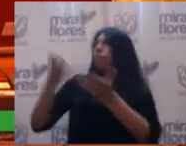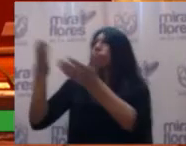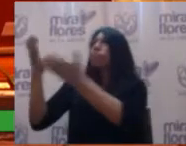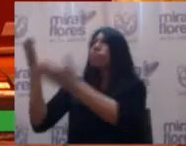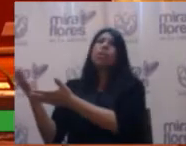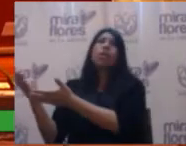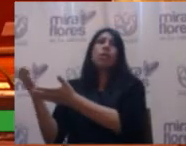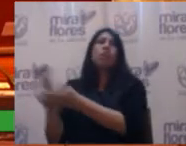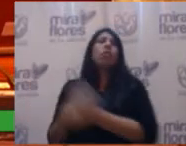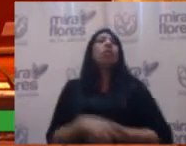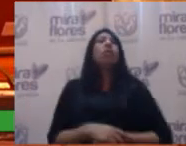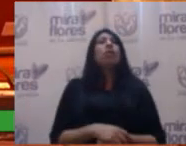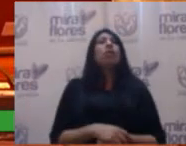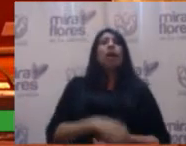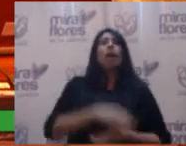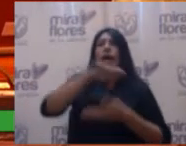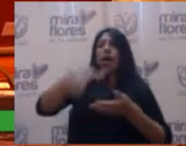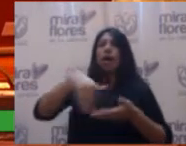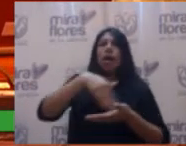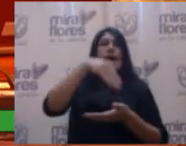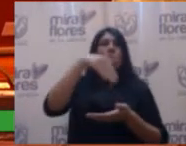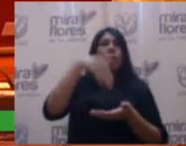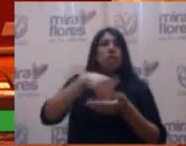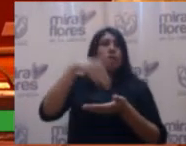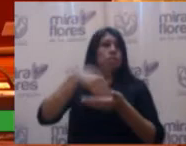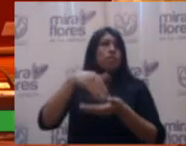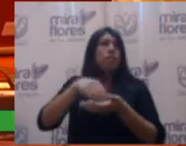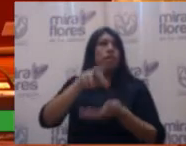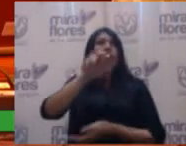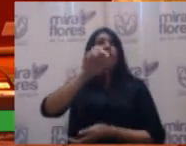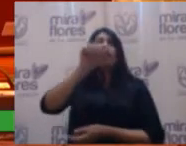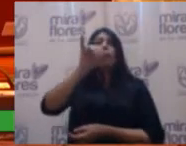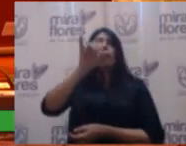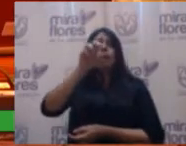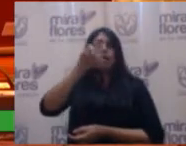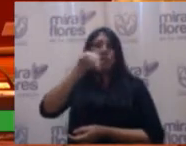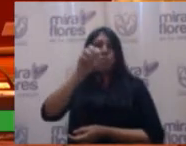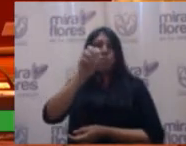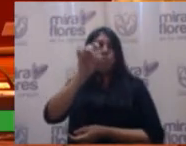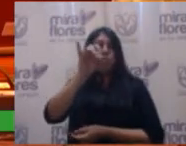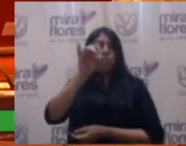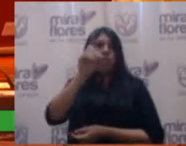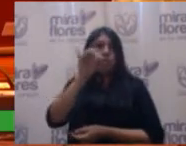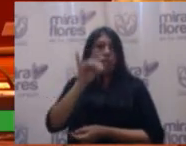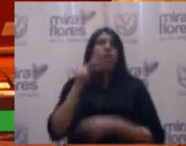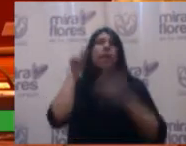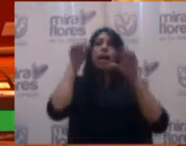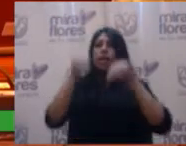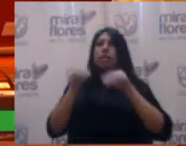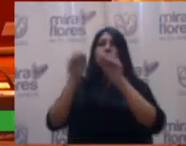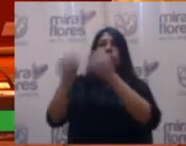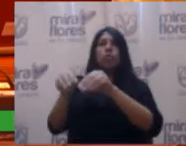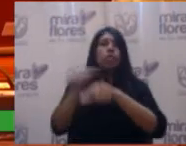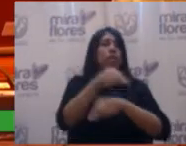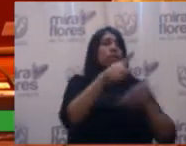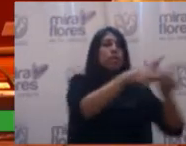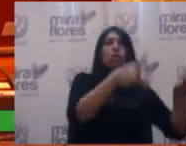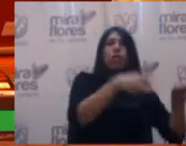Parque Raimondi, adelante donde está el faro. Ahí se recolocó y en el espacio que se dejó en el